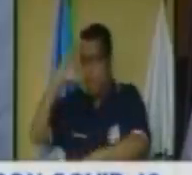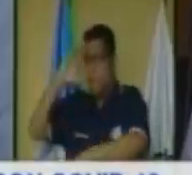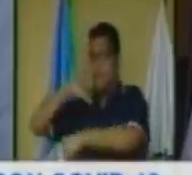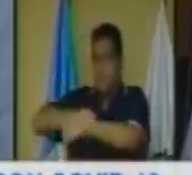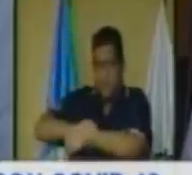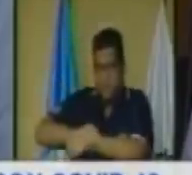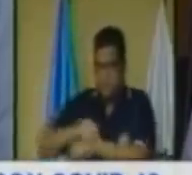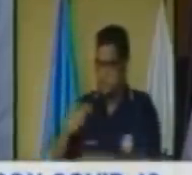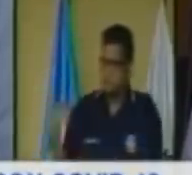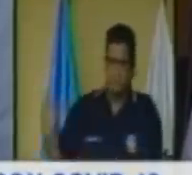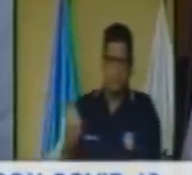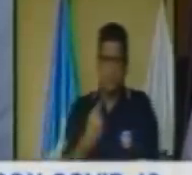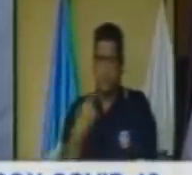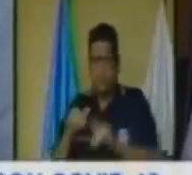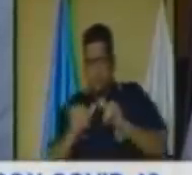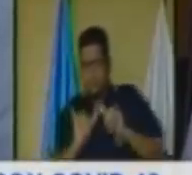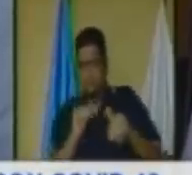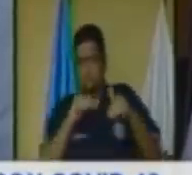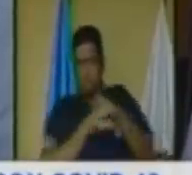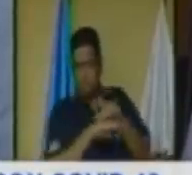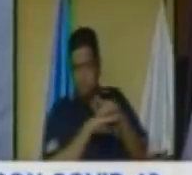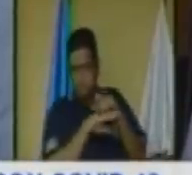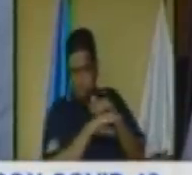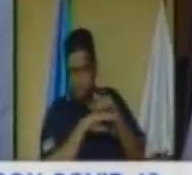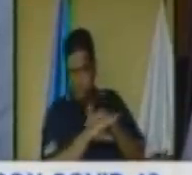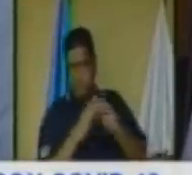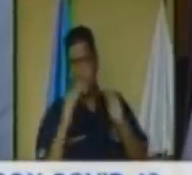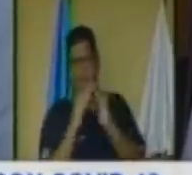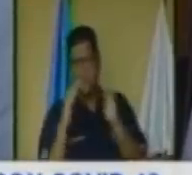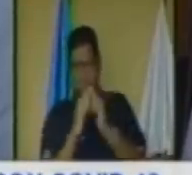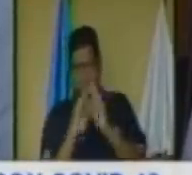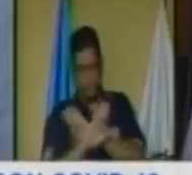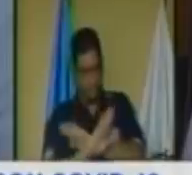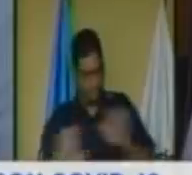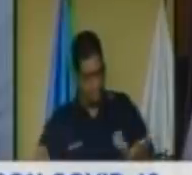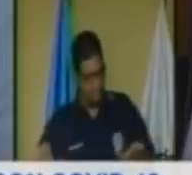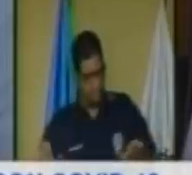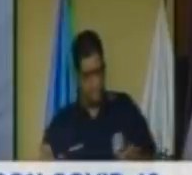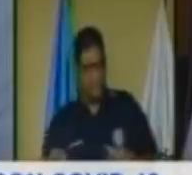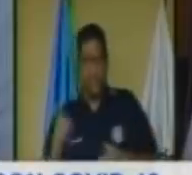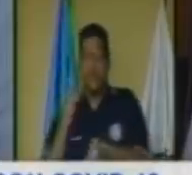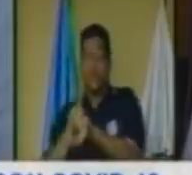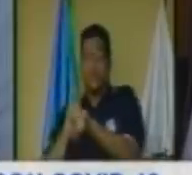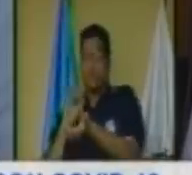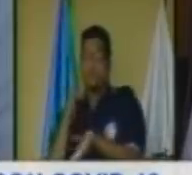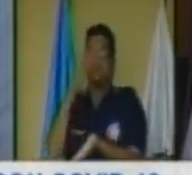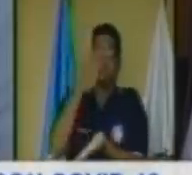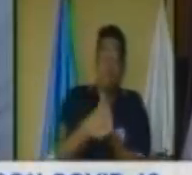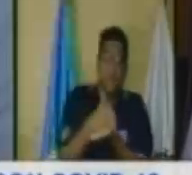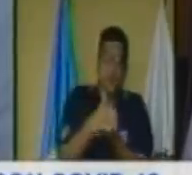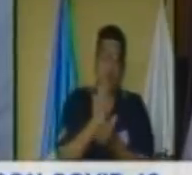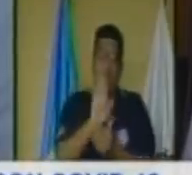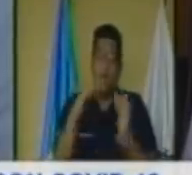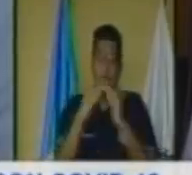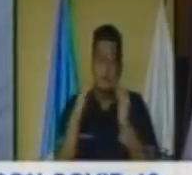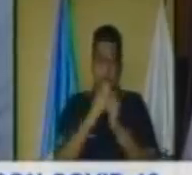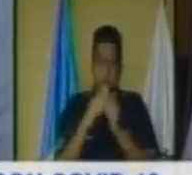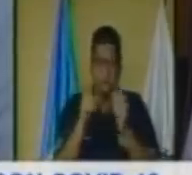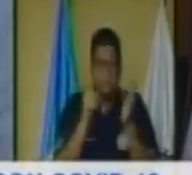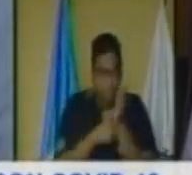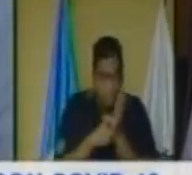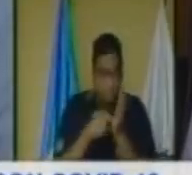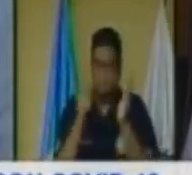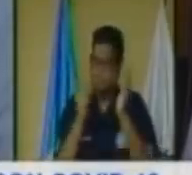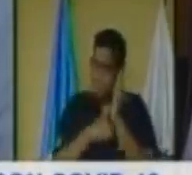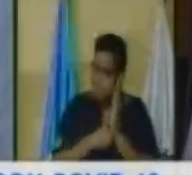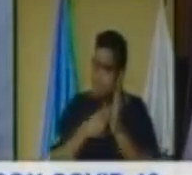en cuarentena y hasta el momento están asintomáticos. Tendrán visita domiciliaria y en el momento que presentasen algún